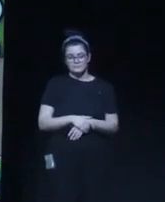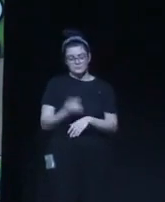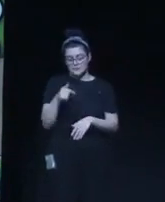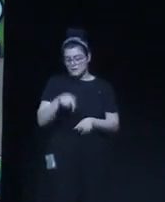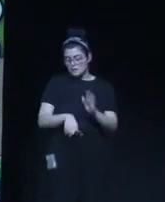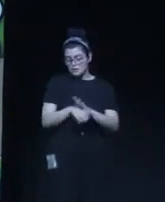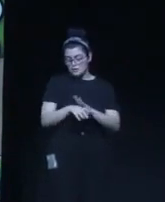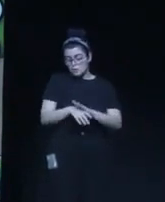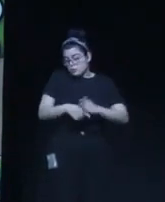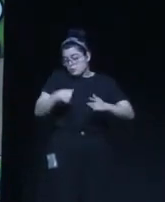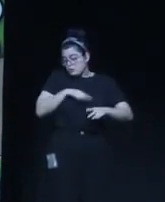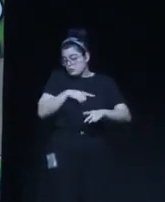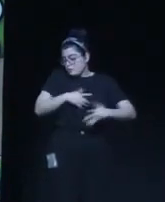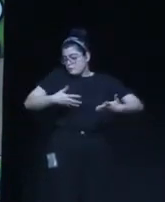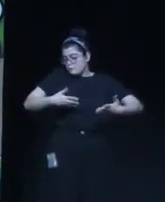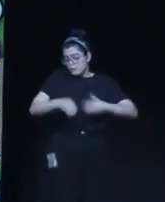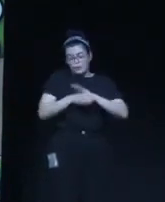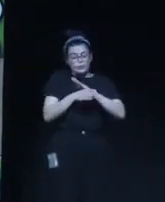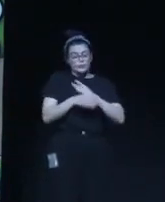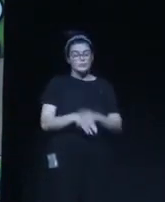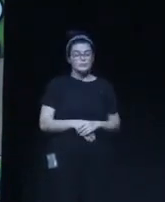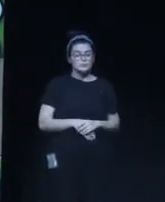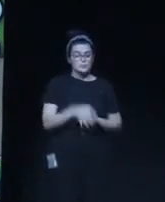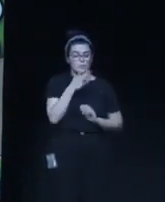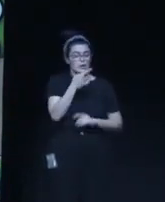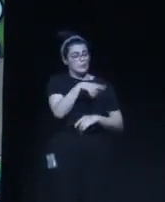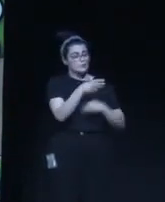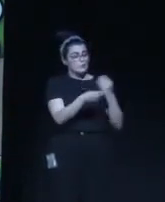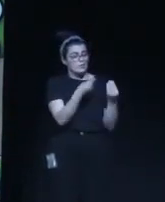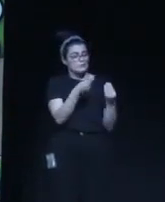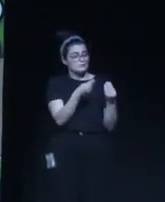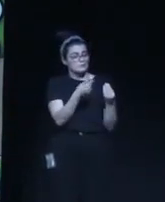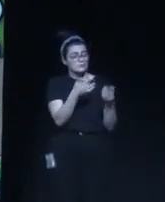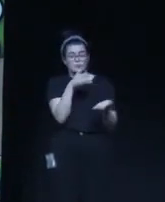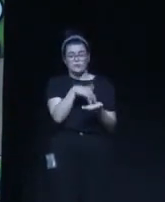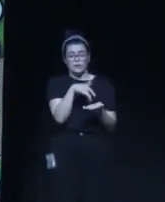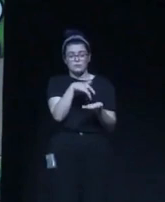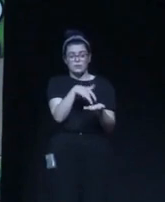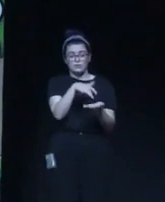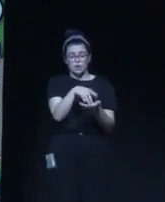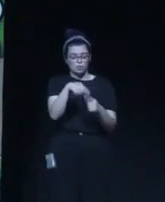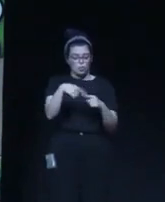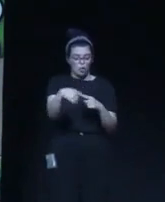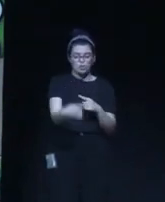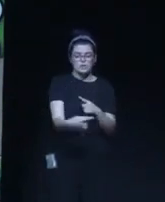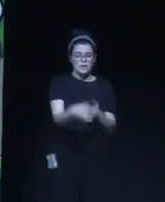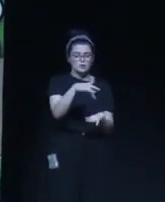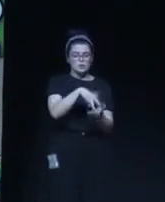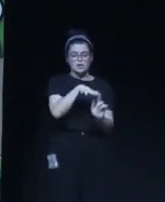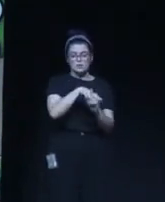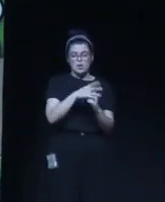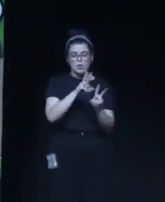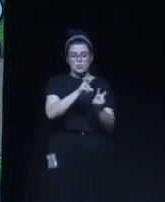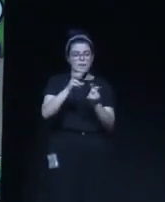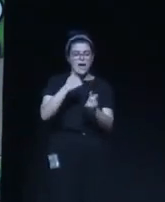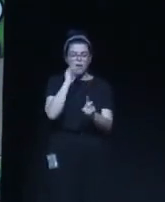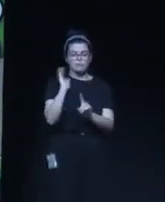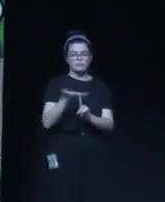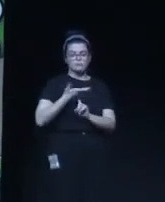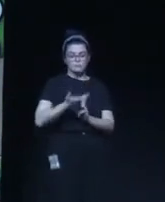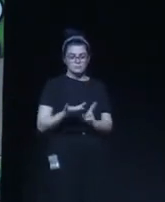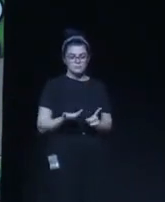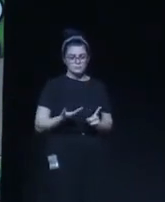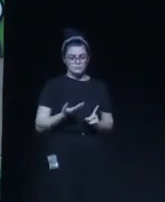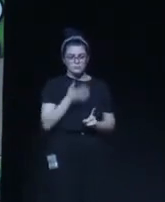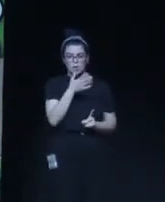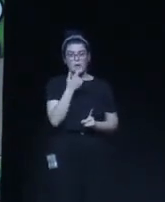que seguir, porque si cada día hacen lo que cada día nos hacen algo, o sea, ¿no? Esto de los bombazos